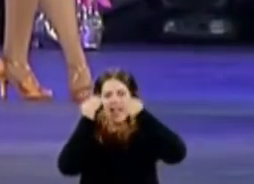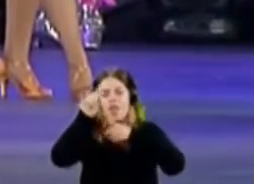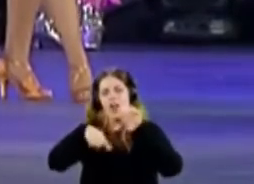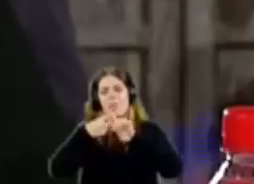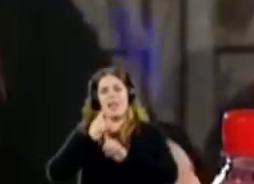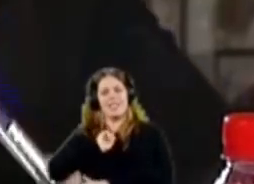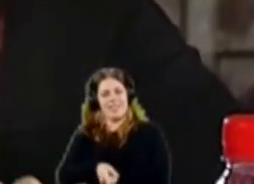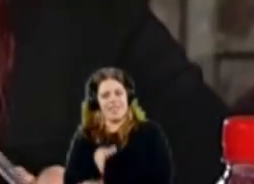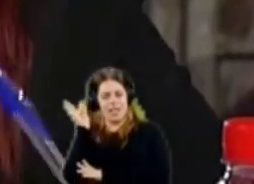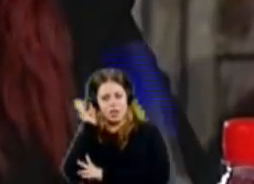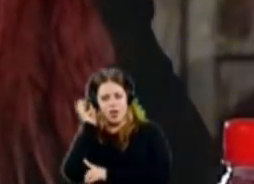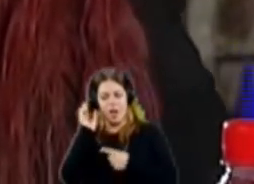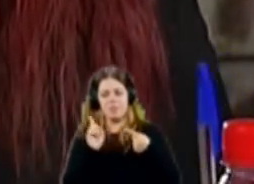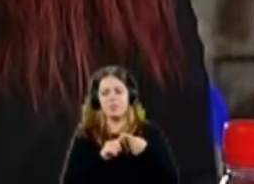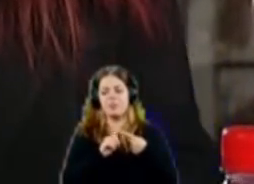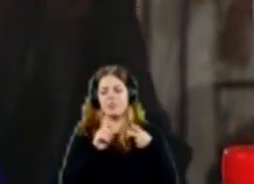aplauso.